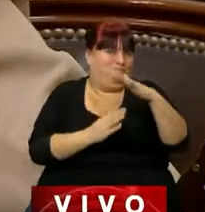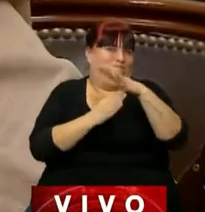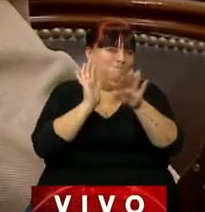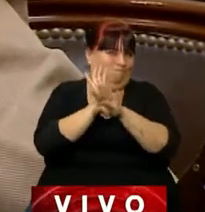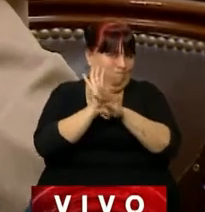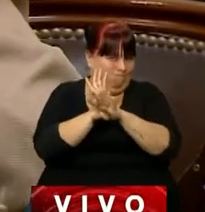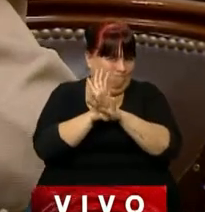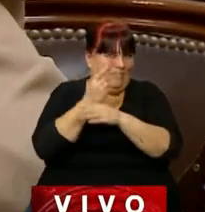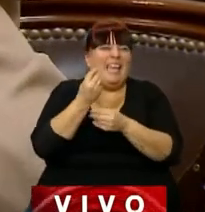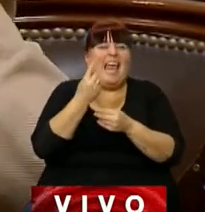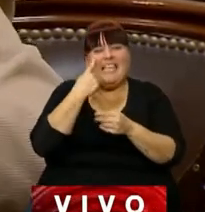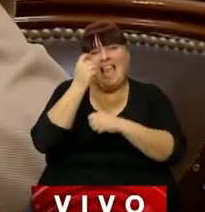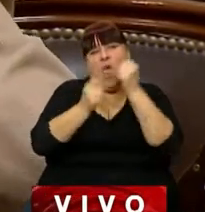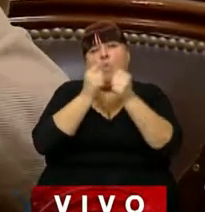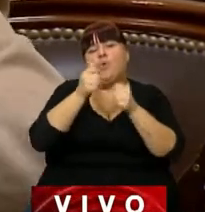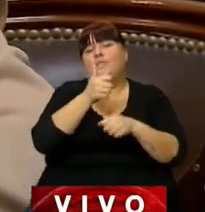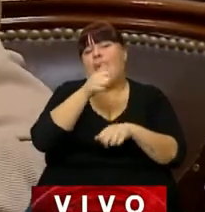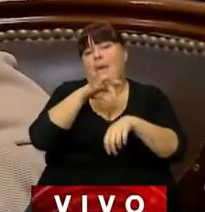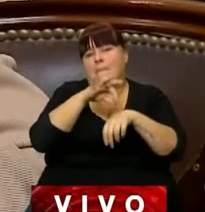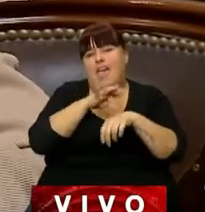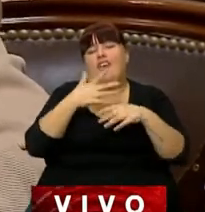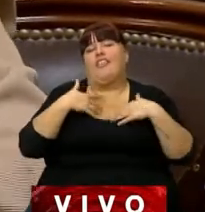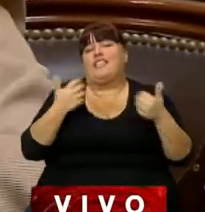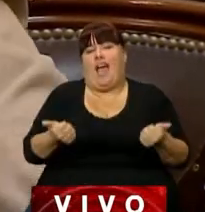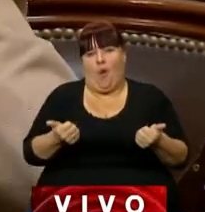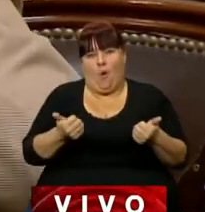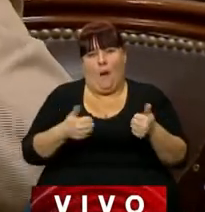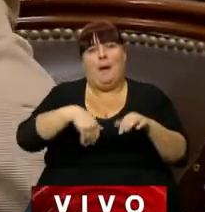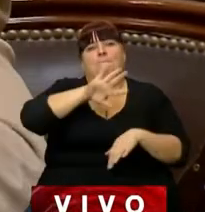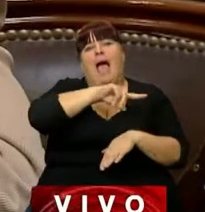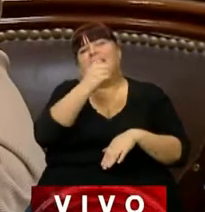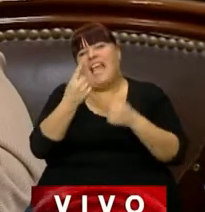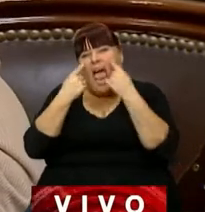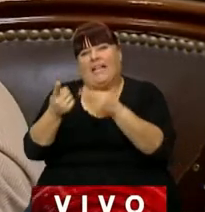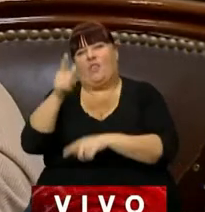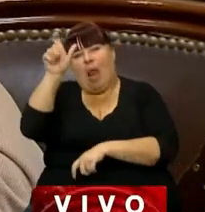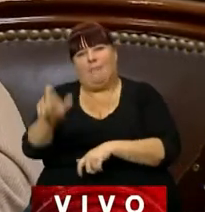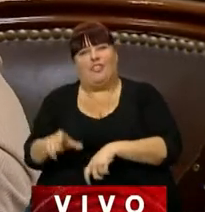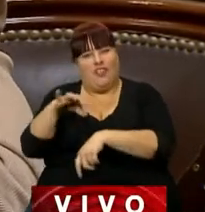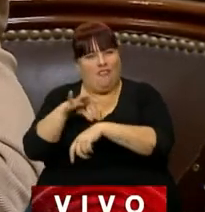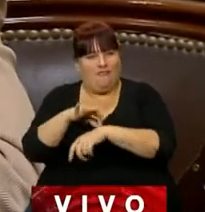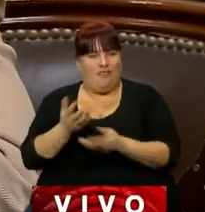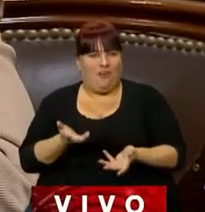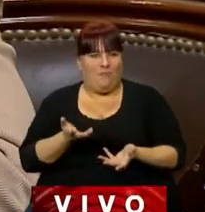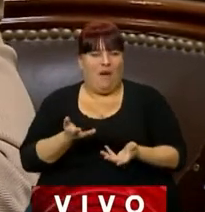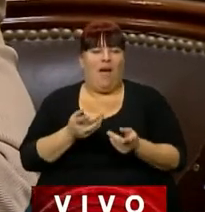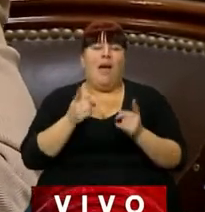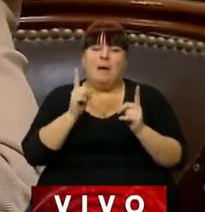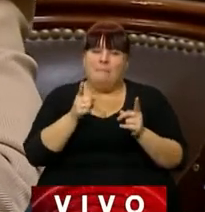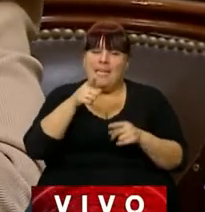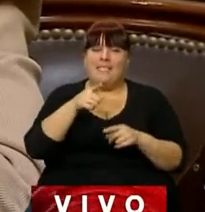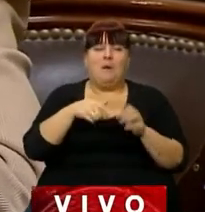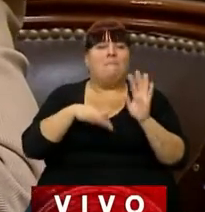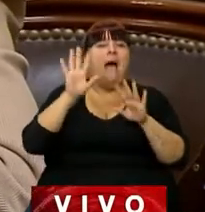que significa la industria de la medicina y de la salud, más que la atención del paciente en sí. Y justamente donde